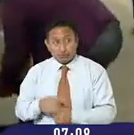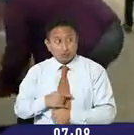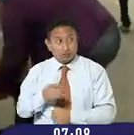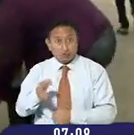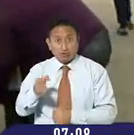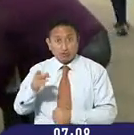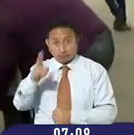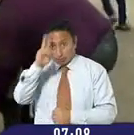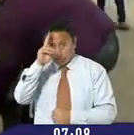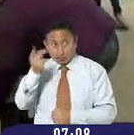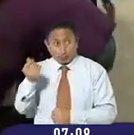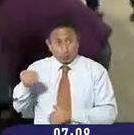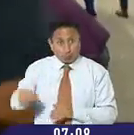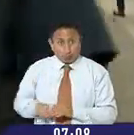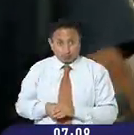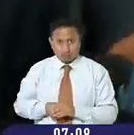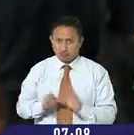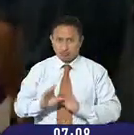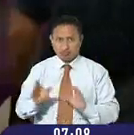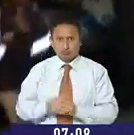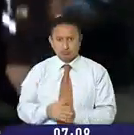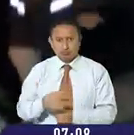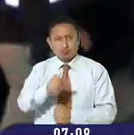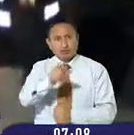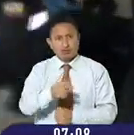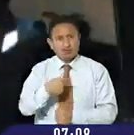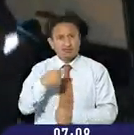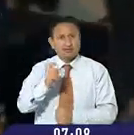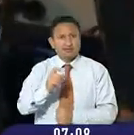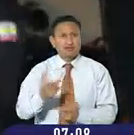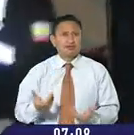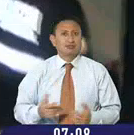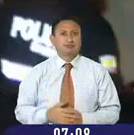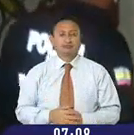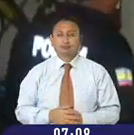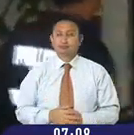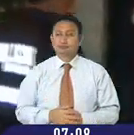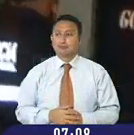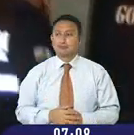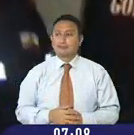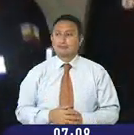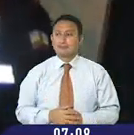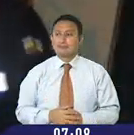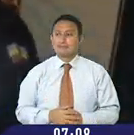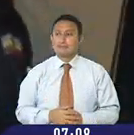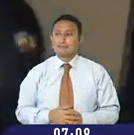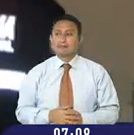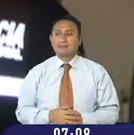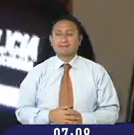llevarse el dinero de tanta gente que necesite. Informó Jorge Salazar.